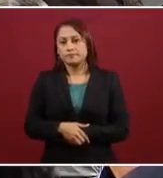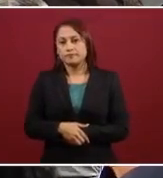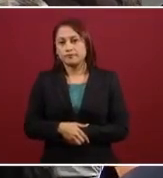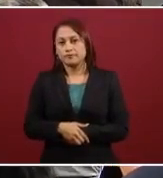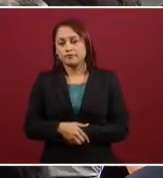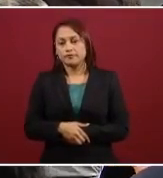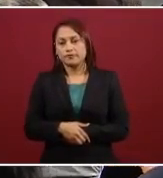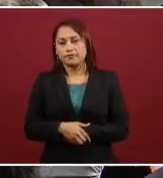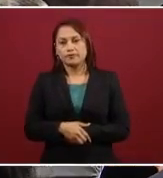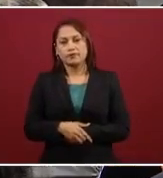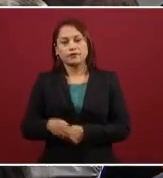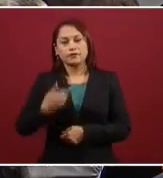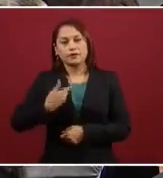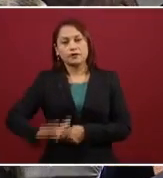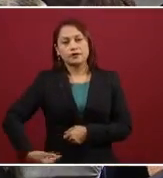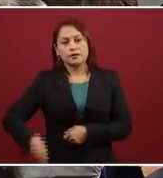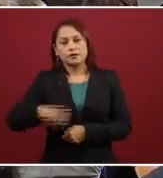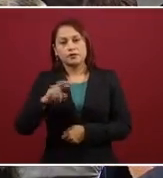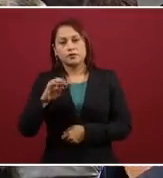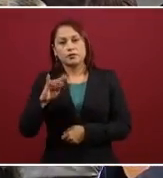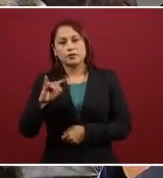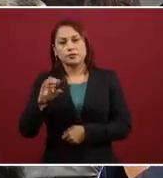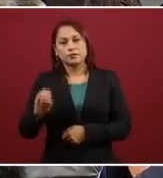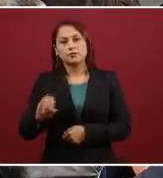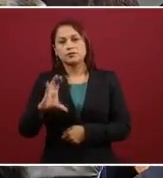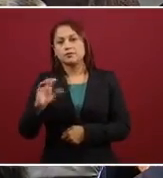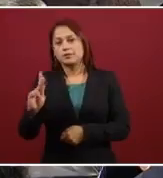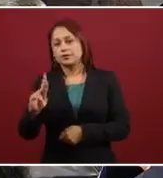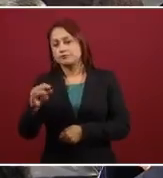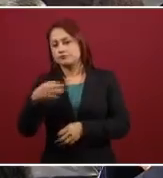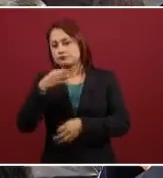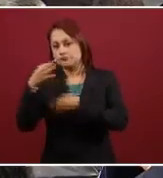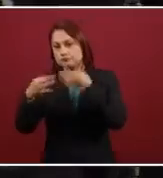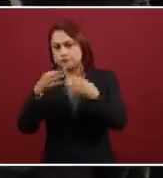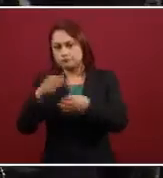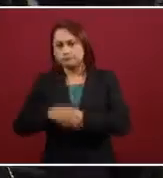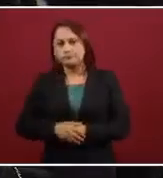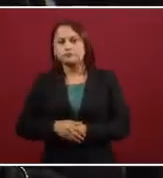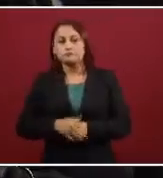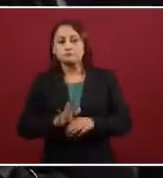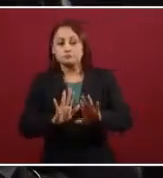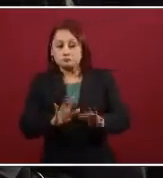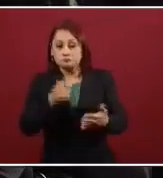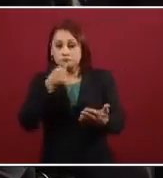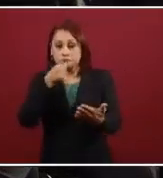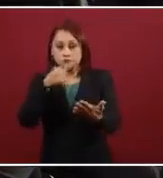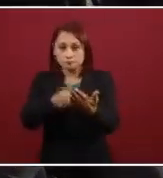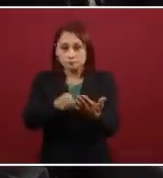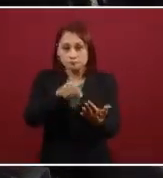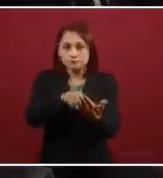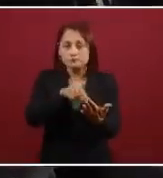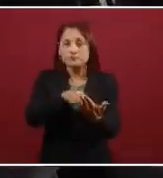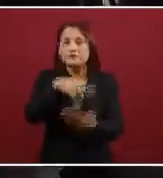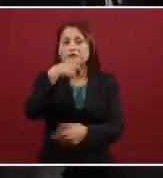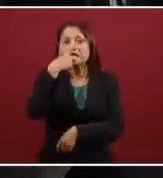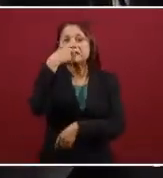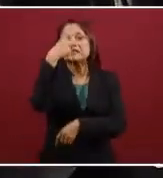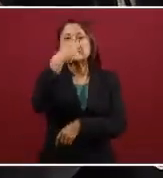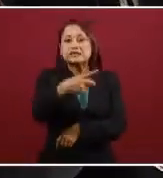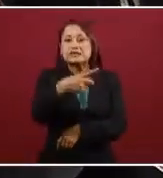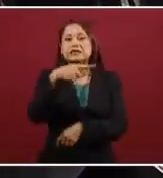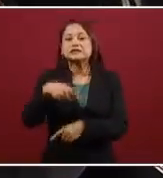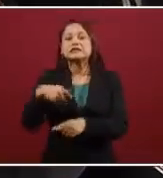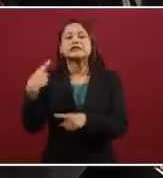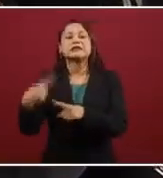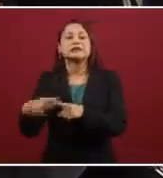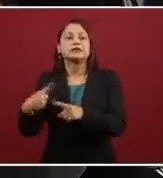Buenos días, Alberto Rodríguez, de CP Noticias. Pero bueno, en esta carta sí se habla de un conflicto de interés, que hay un colaborador del gobierno en franco